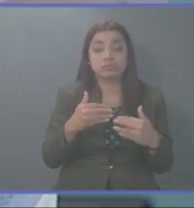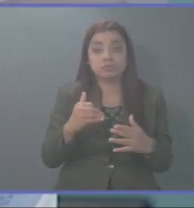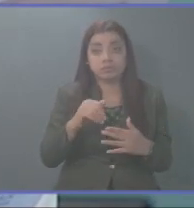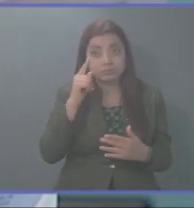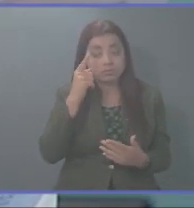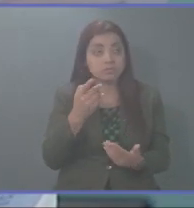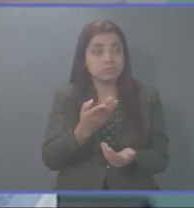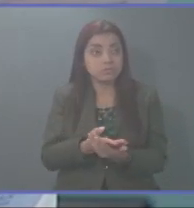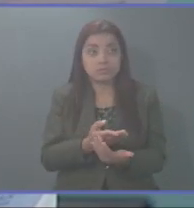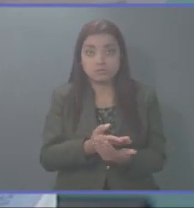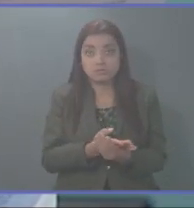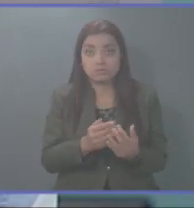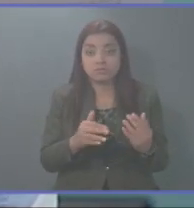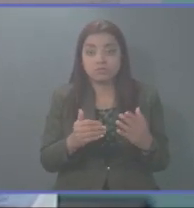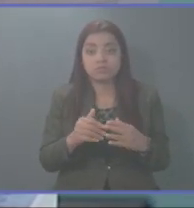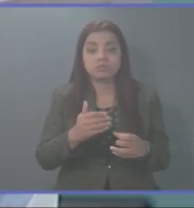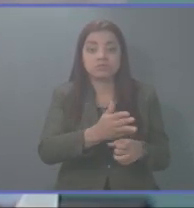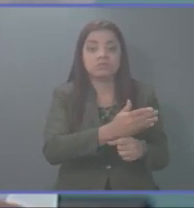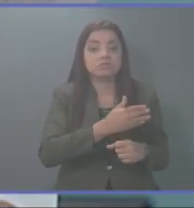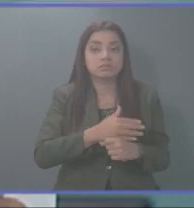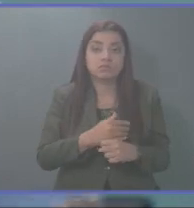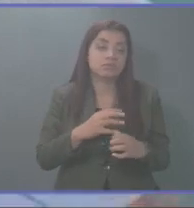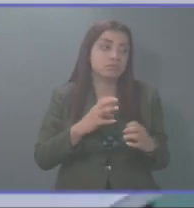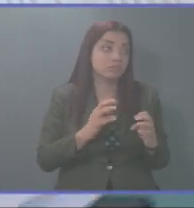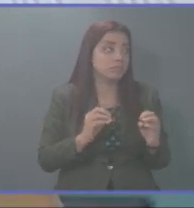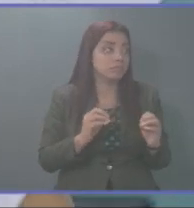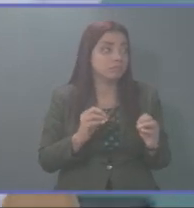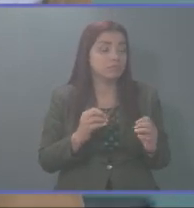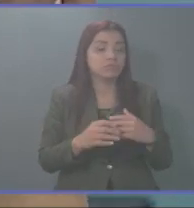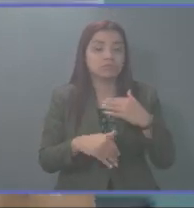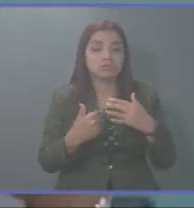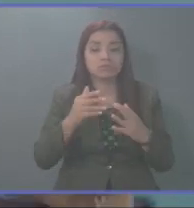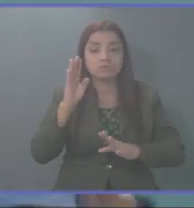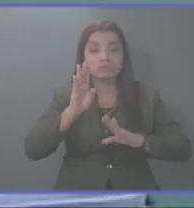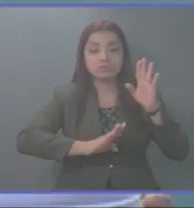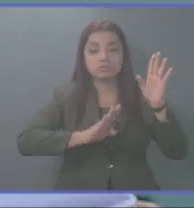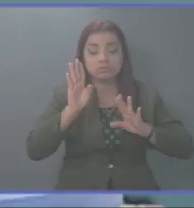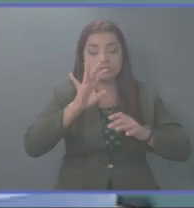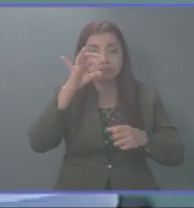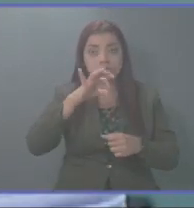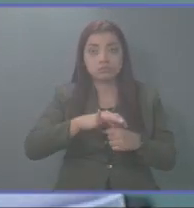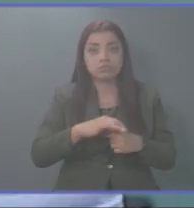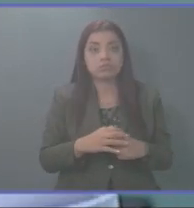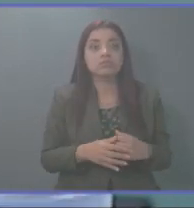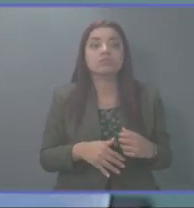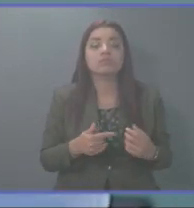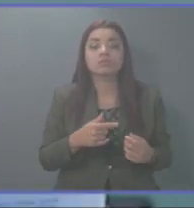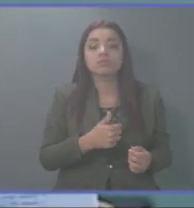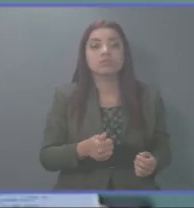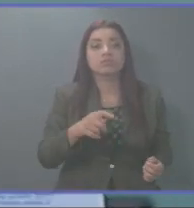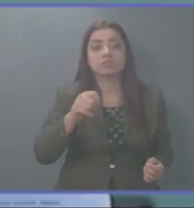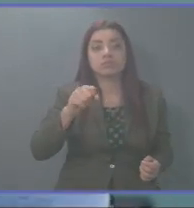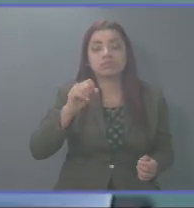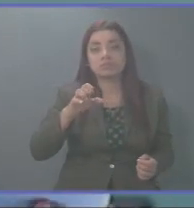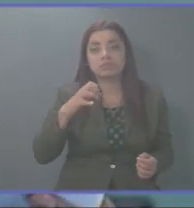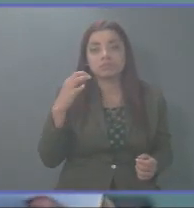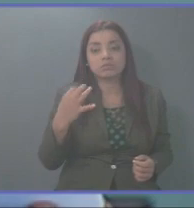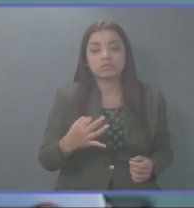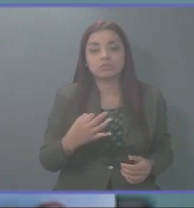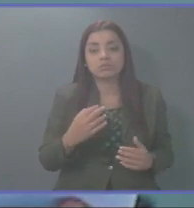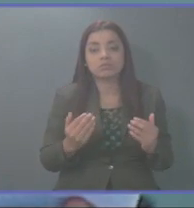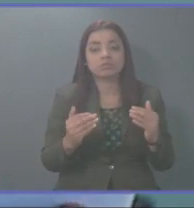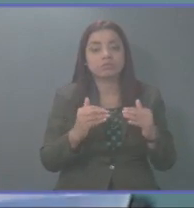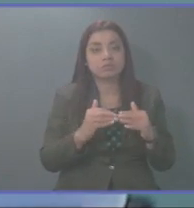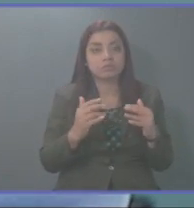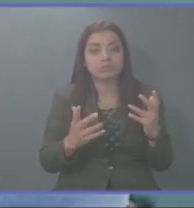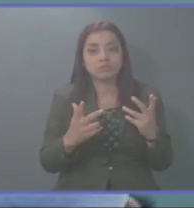propuestas provenientes del resto de partidos o coaliciones que participen en las elecciones. El tribunal deberá distribuir